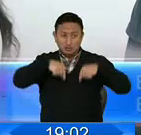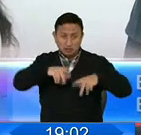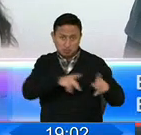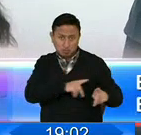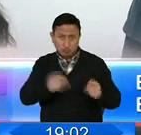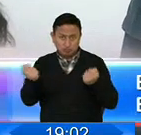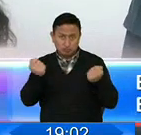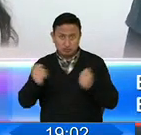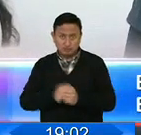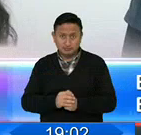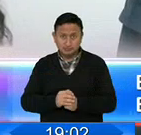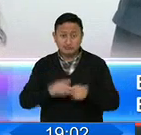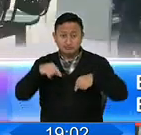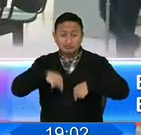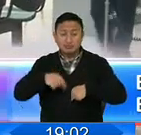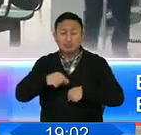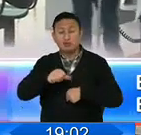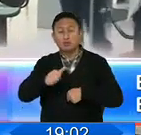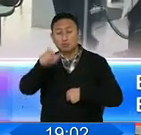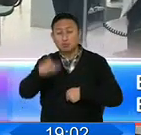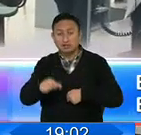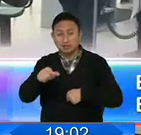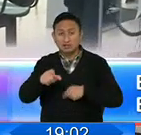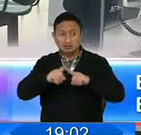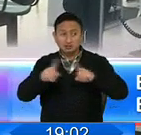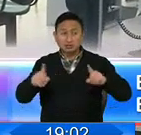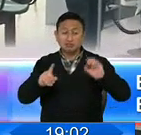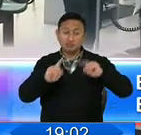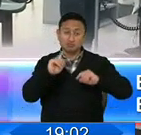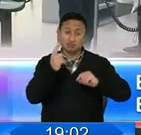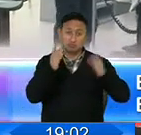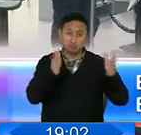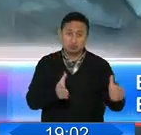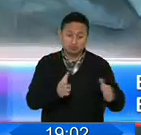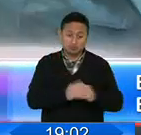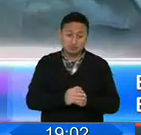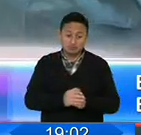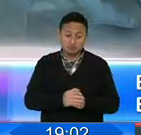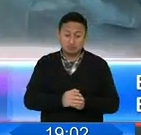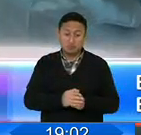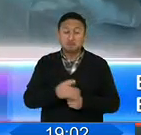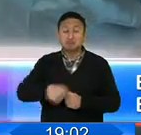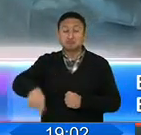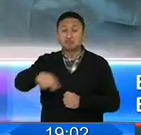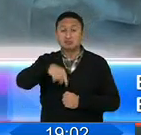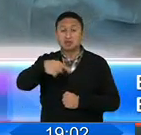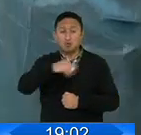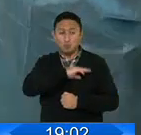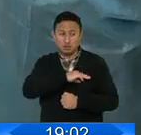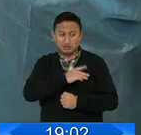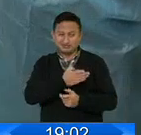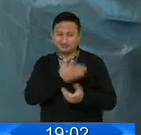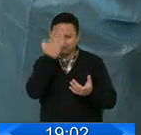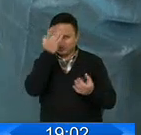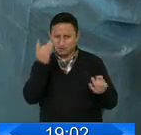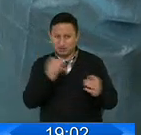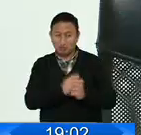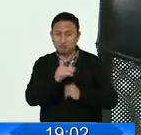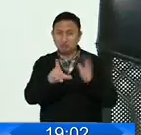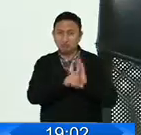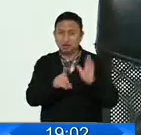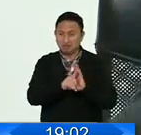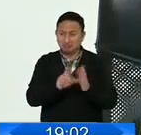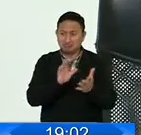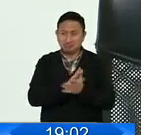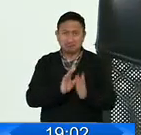vacunación, la incorporación de varias personas ajenas a la fase cero podría ser reprochado desde el ámbito moral, mas no legal. No